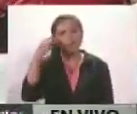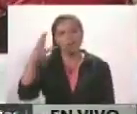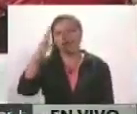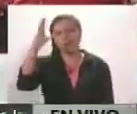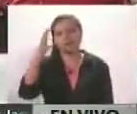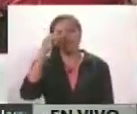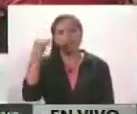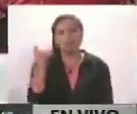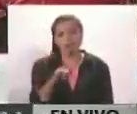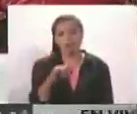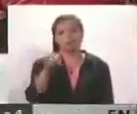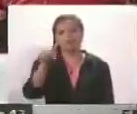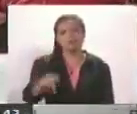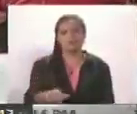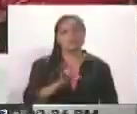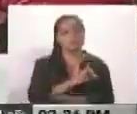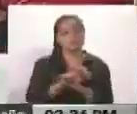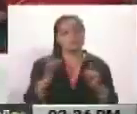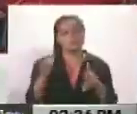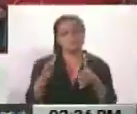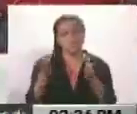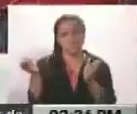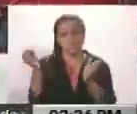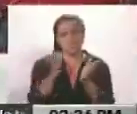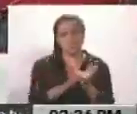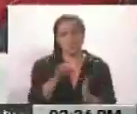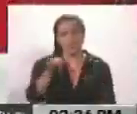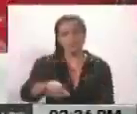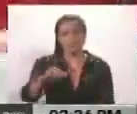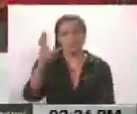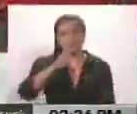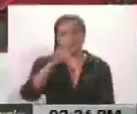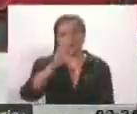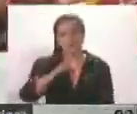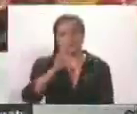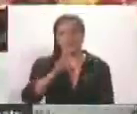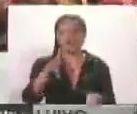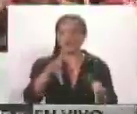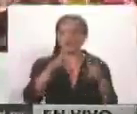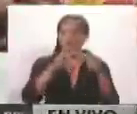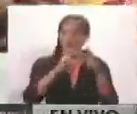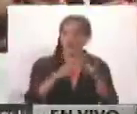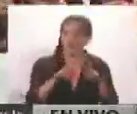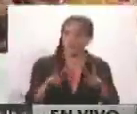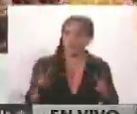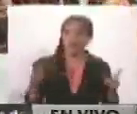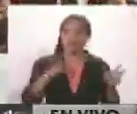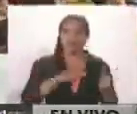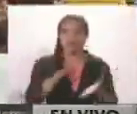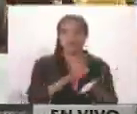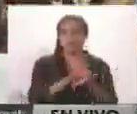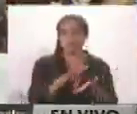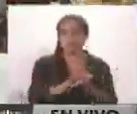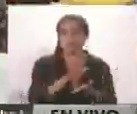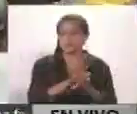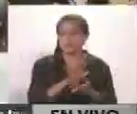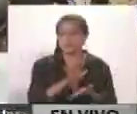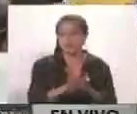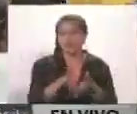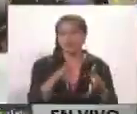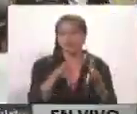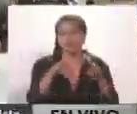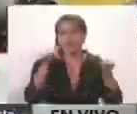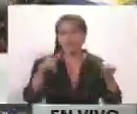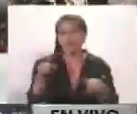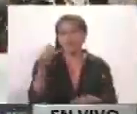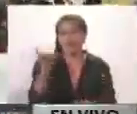tenemos, hemos triunfado nuevamente en Caracas. Ganó la paz, ganó la estabilidad. Tenemos